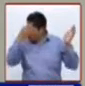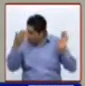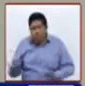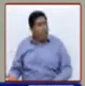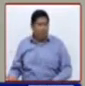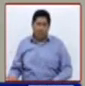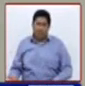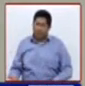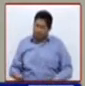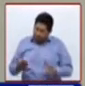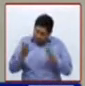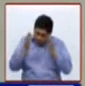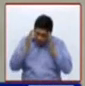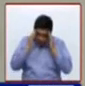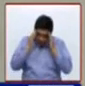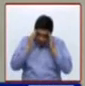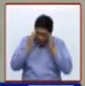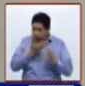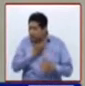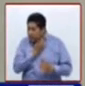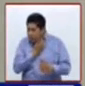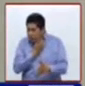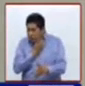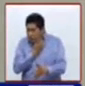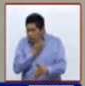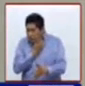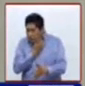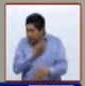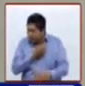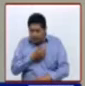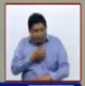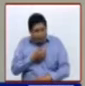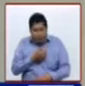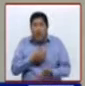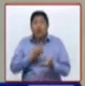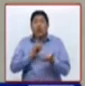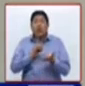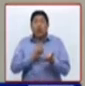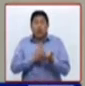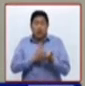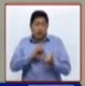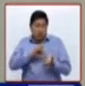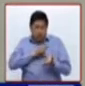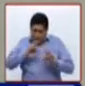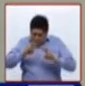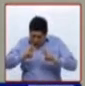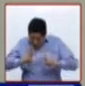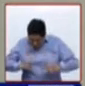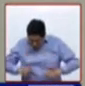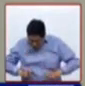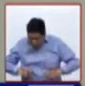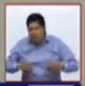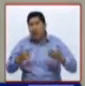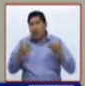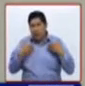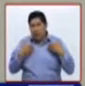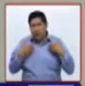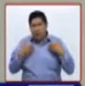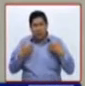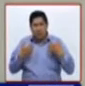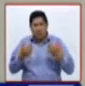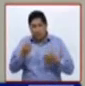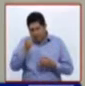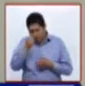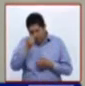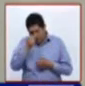según los antecedentes y la intervención del médico forense. Ella presenta lesiones, ¿no? Esto hace presumir